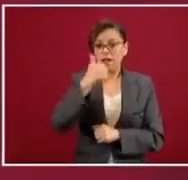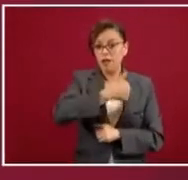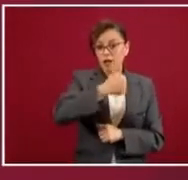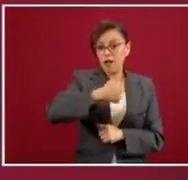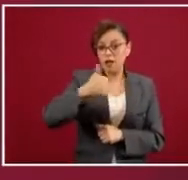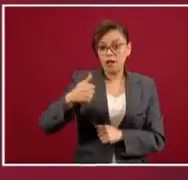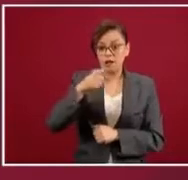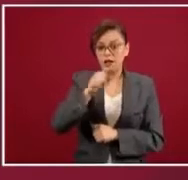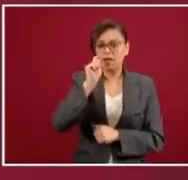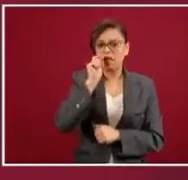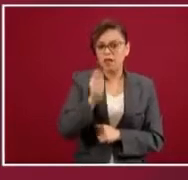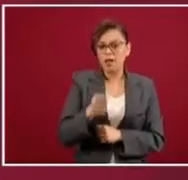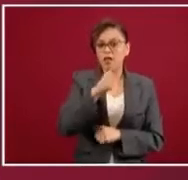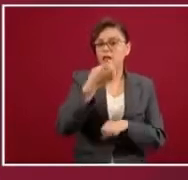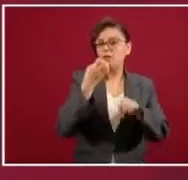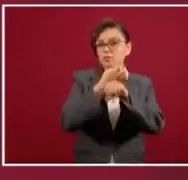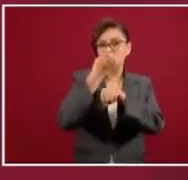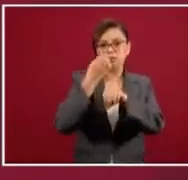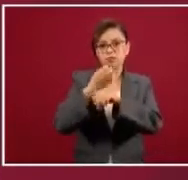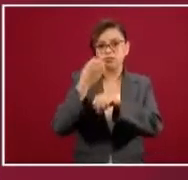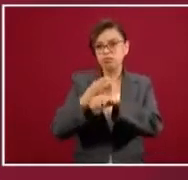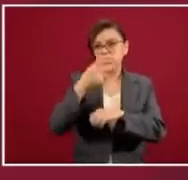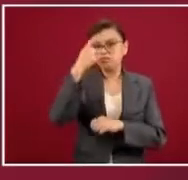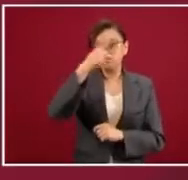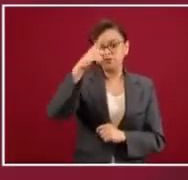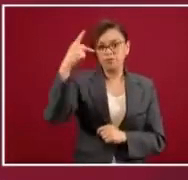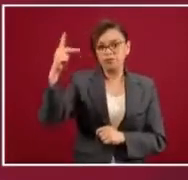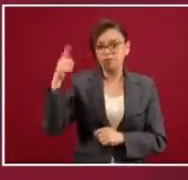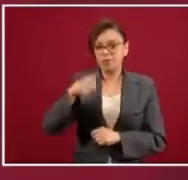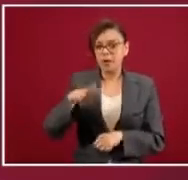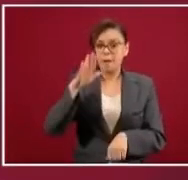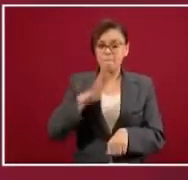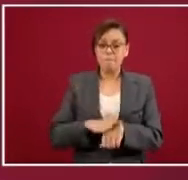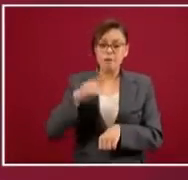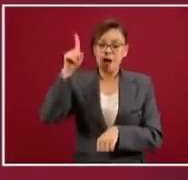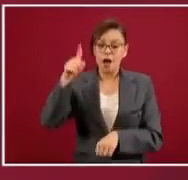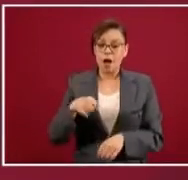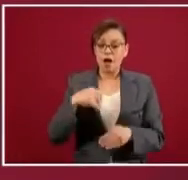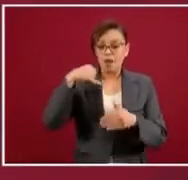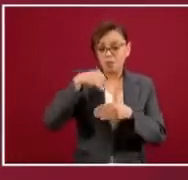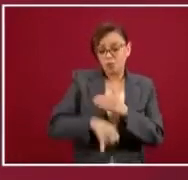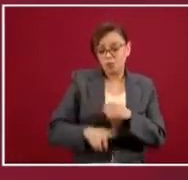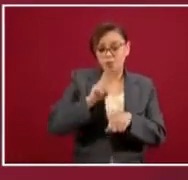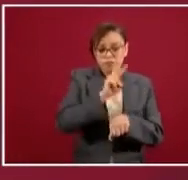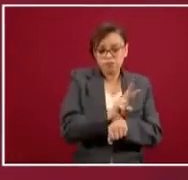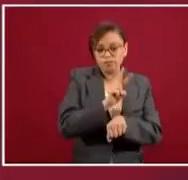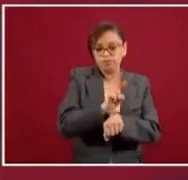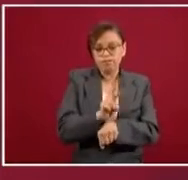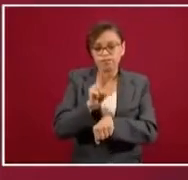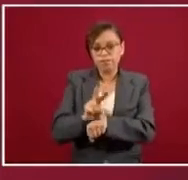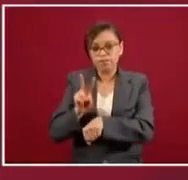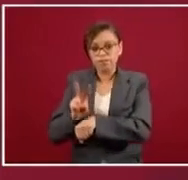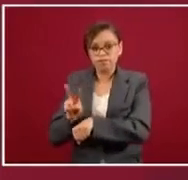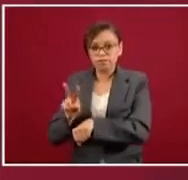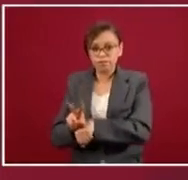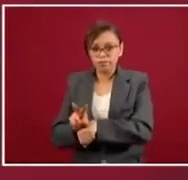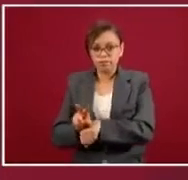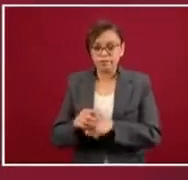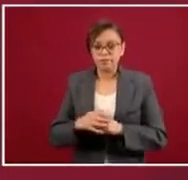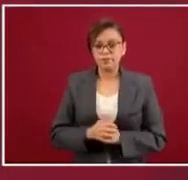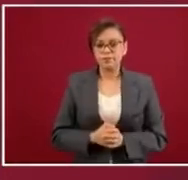mucho más específica los estados, que precisamente son los que están más al pendiente de las evoluciones, digamos, en lo